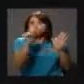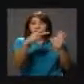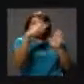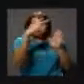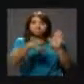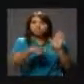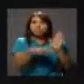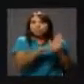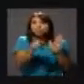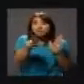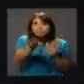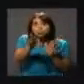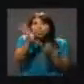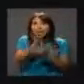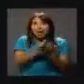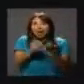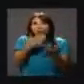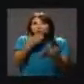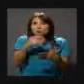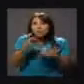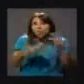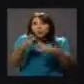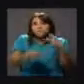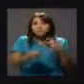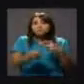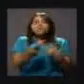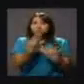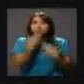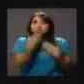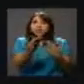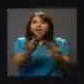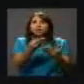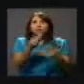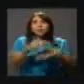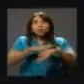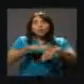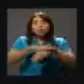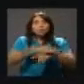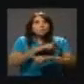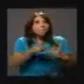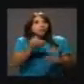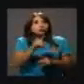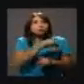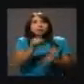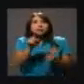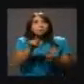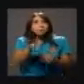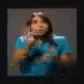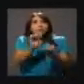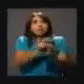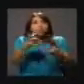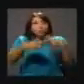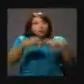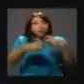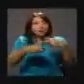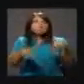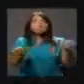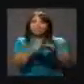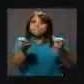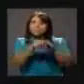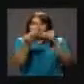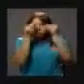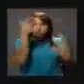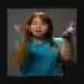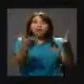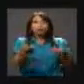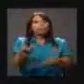díganlo por favor pero si no encuentran ningún problema también díganlo porque no es correcto que a